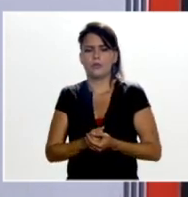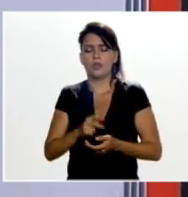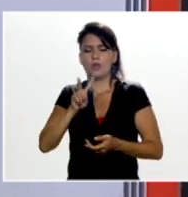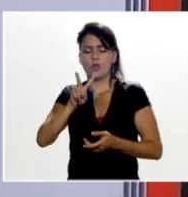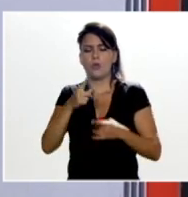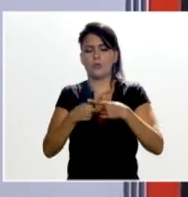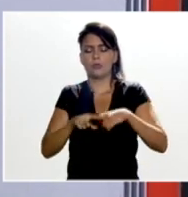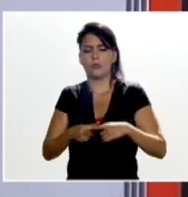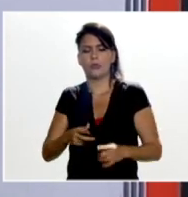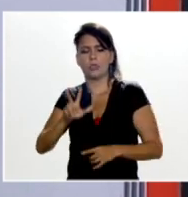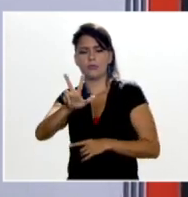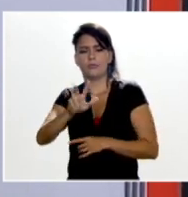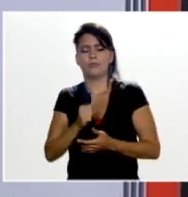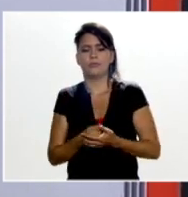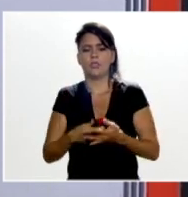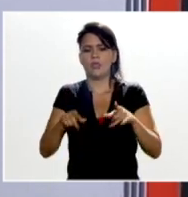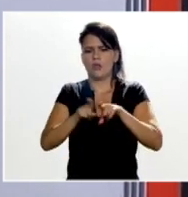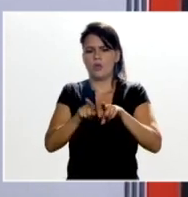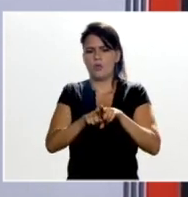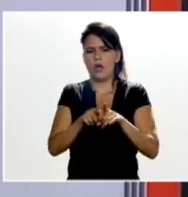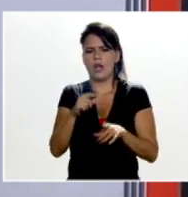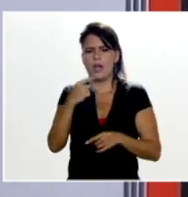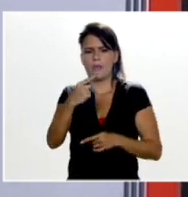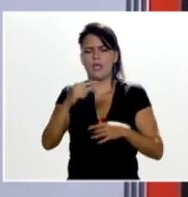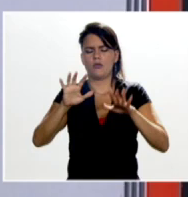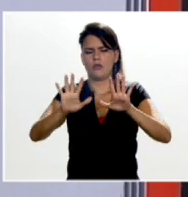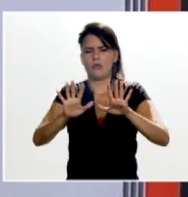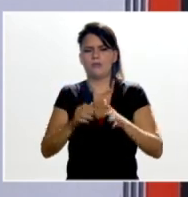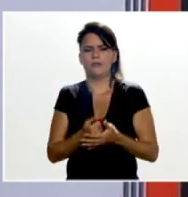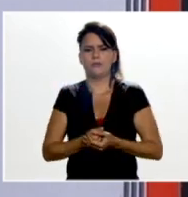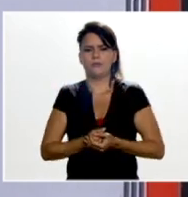por 3, igual a menos 10.